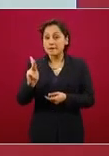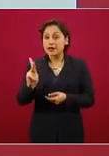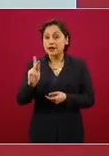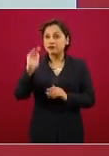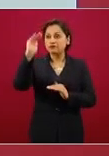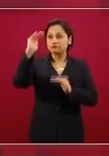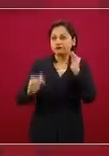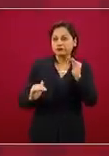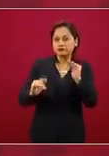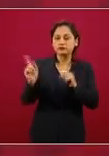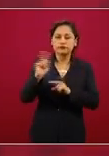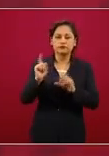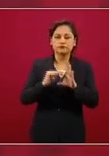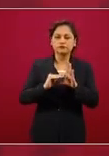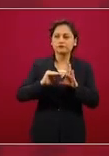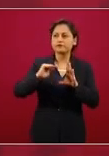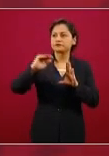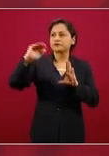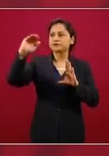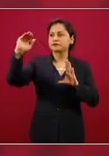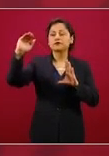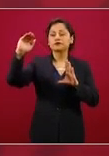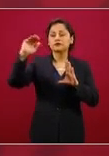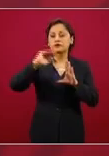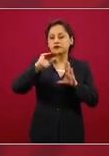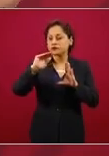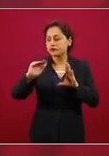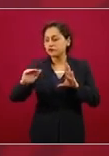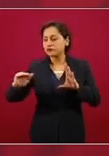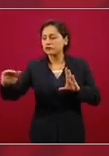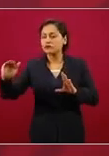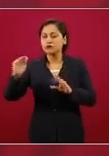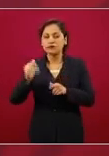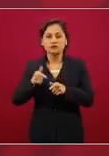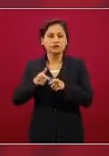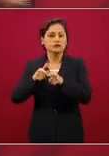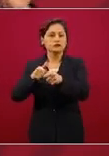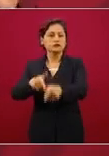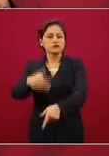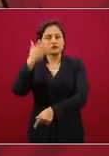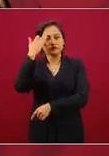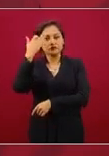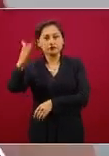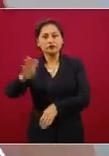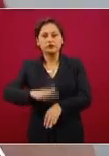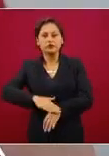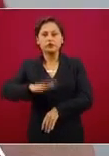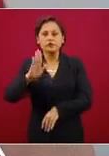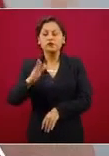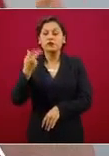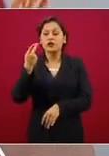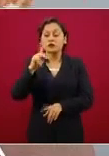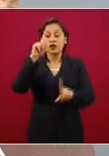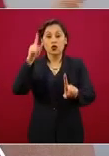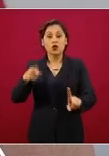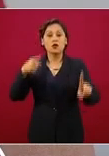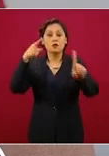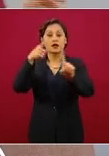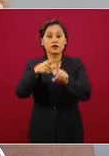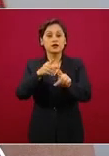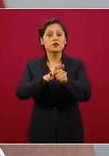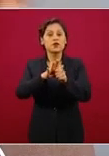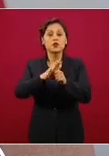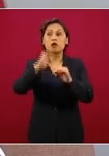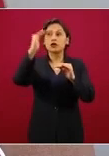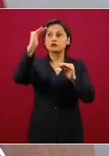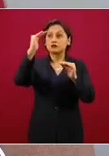Pero esto lo que permite es, segundo objetivo, diferir o posponer, desplazar en el tiempo el momento de la